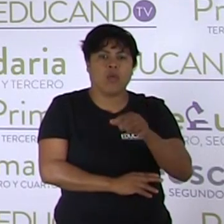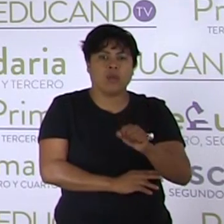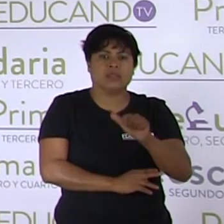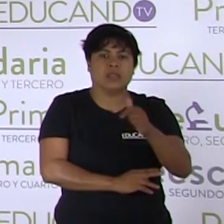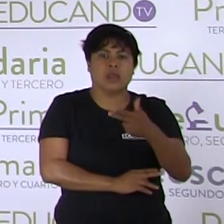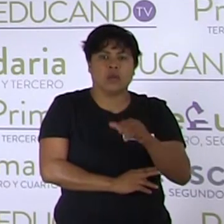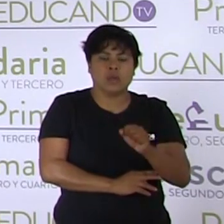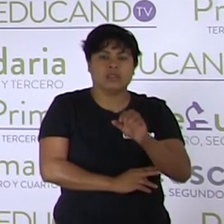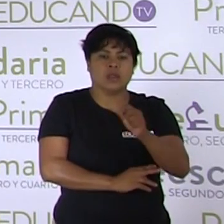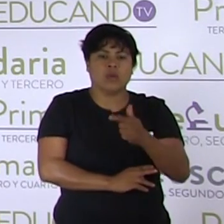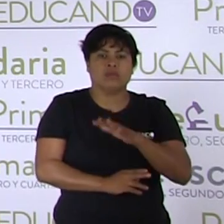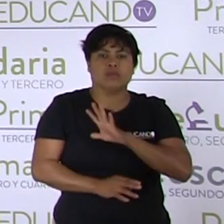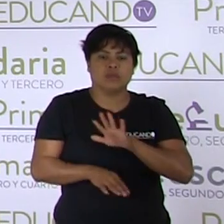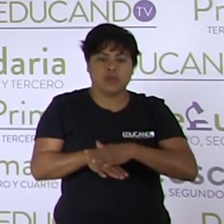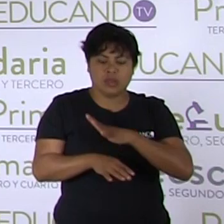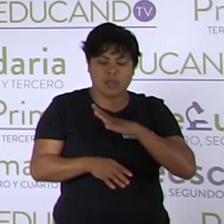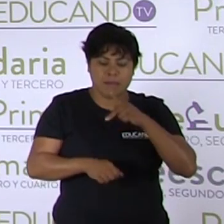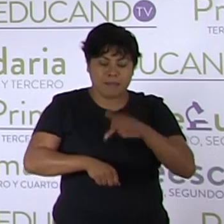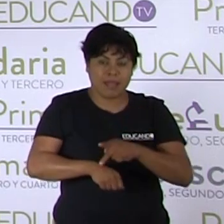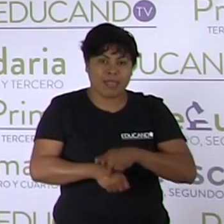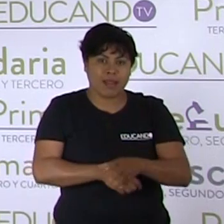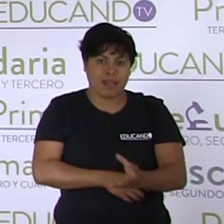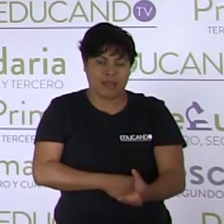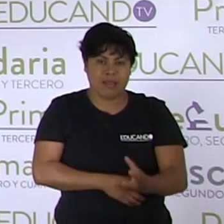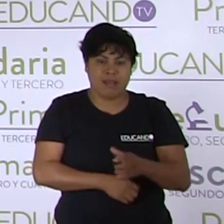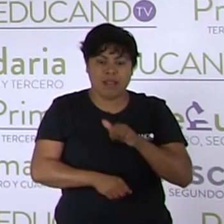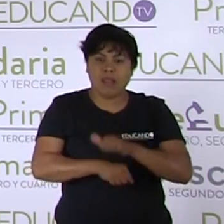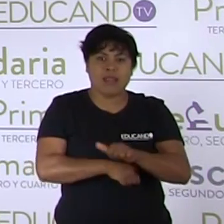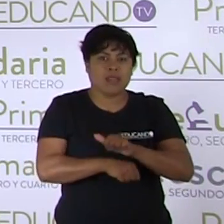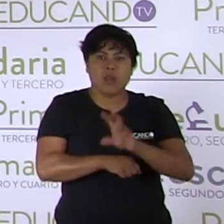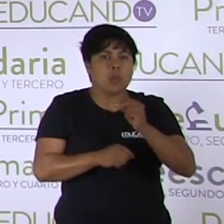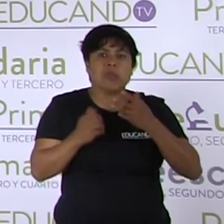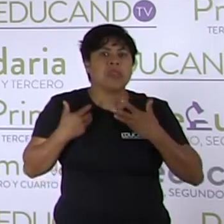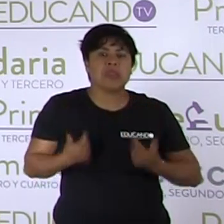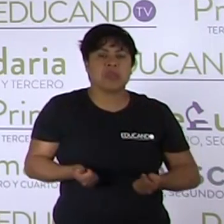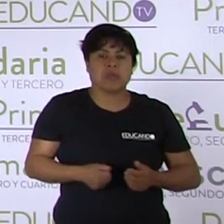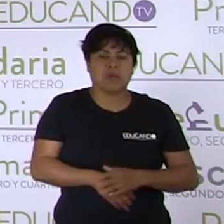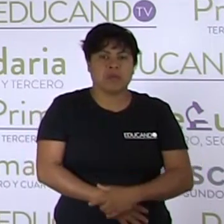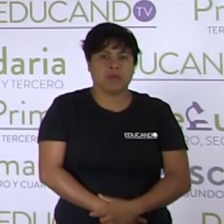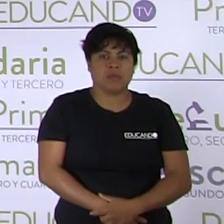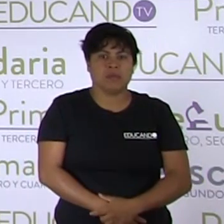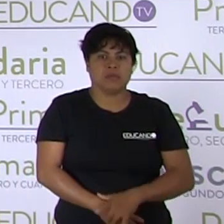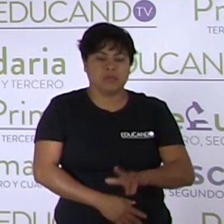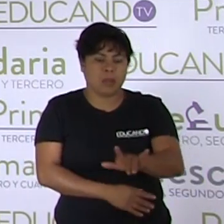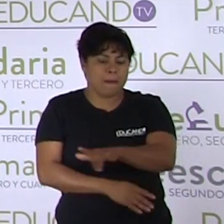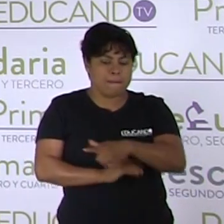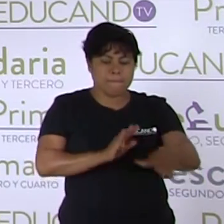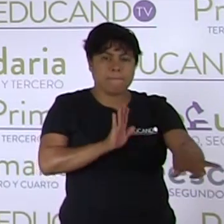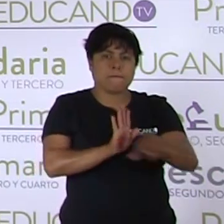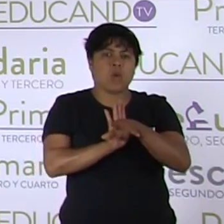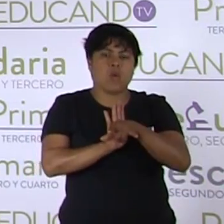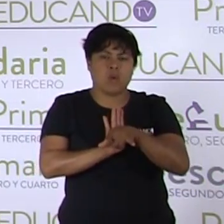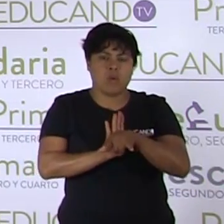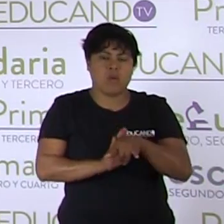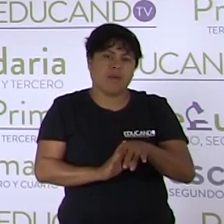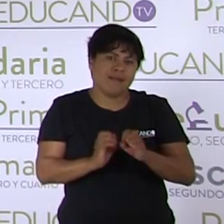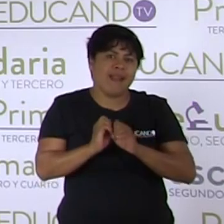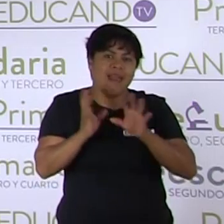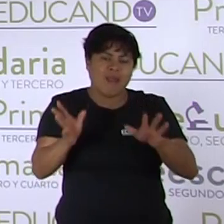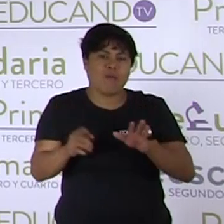aguas, aguas, porque había una piedra. El argentino nunca entendió y se estampó. Claro,